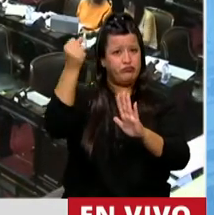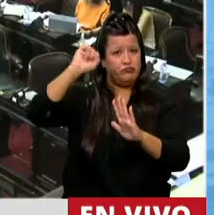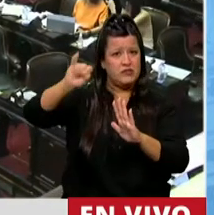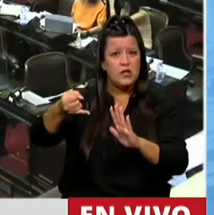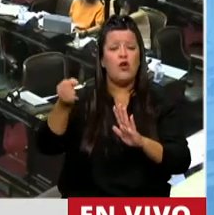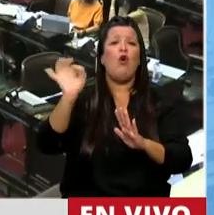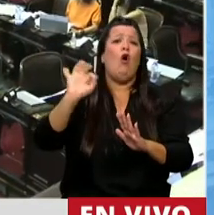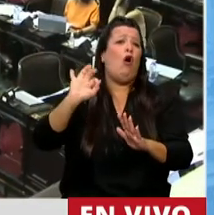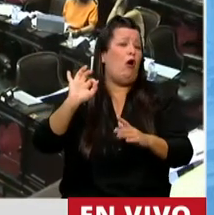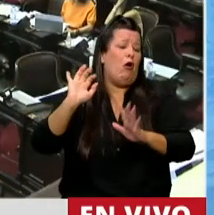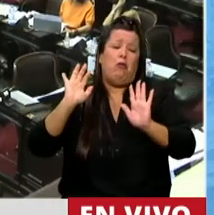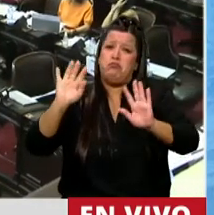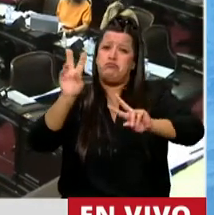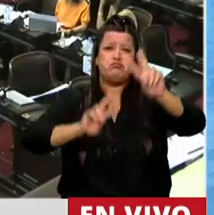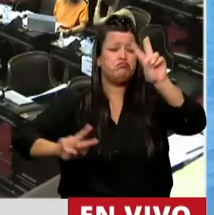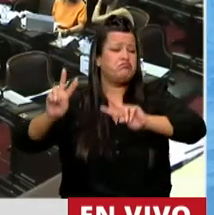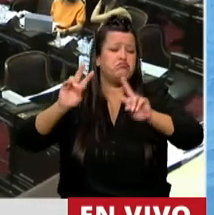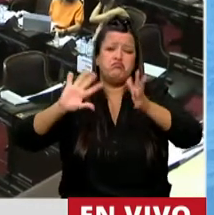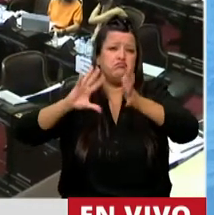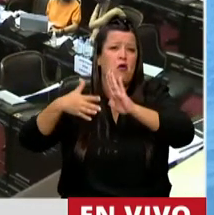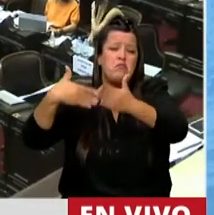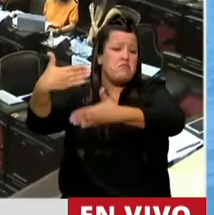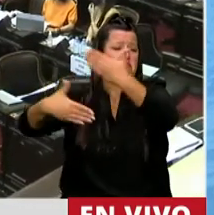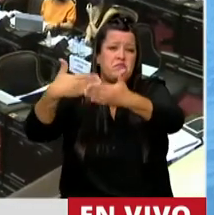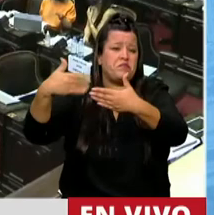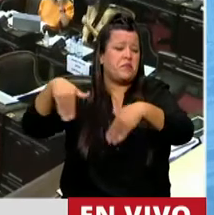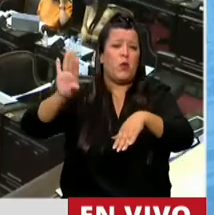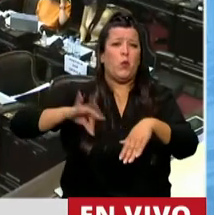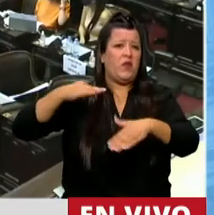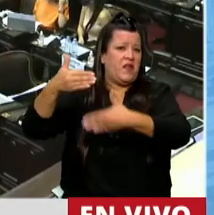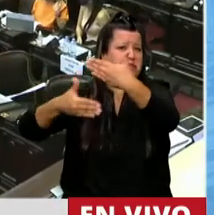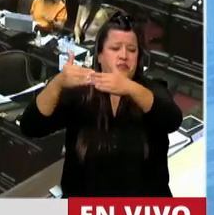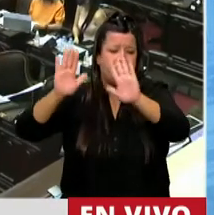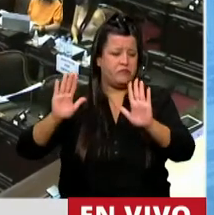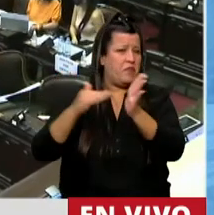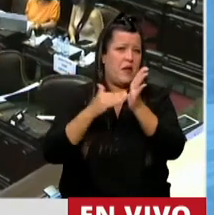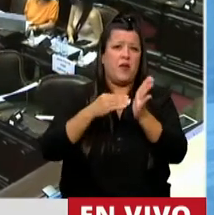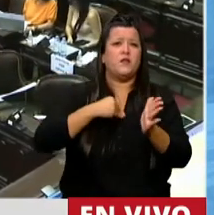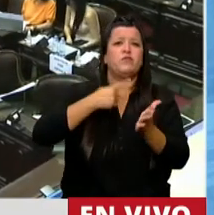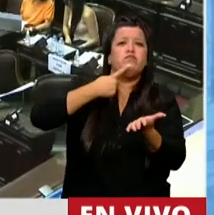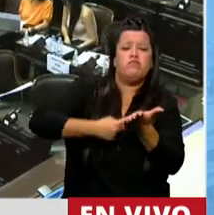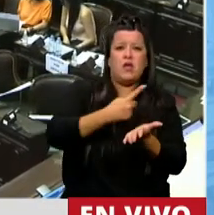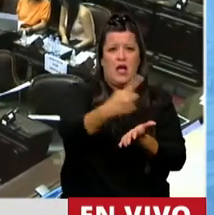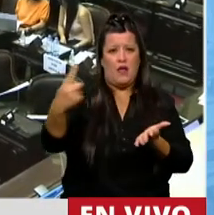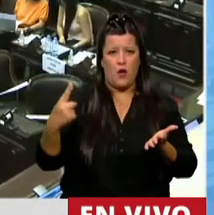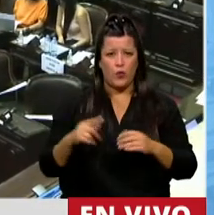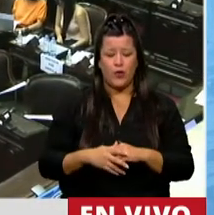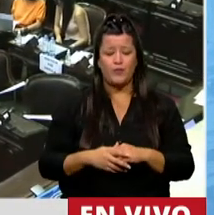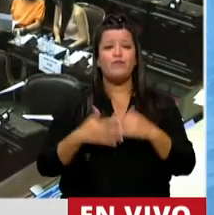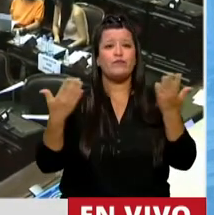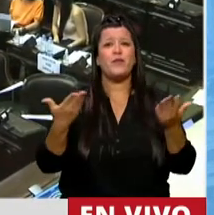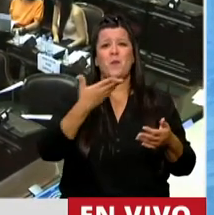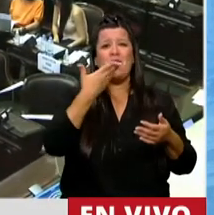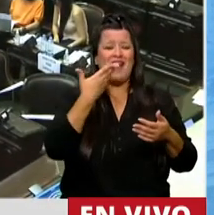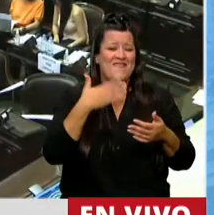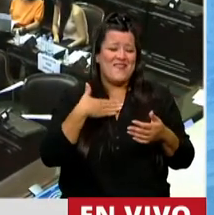continuar su búsqueda de resarcimiento por otra vía. Por lo tanto, con estas pocas